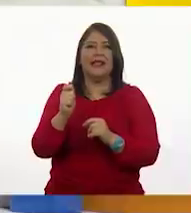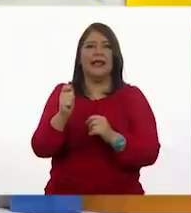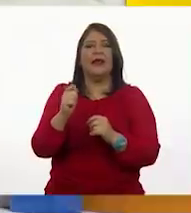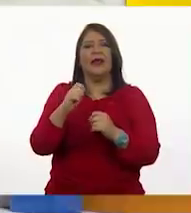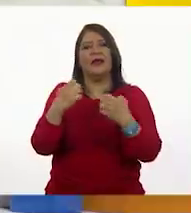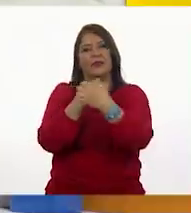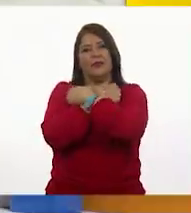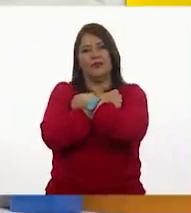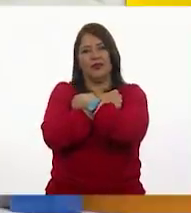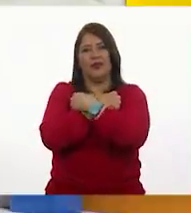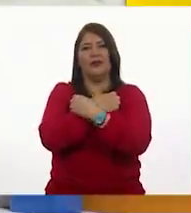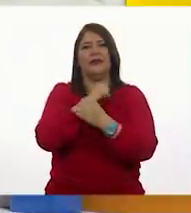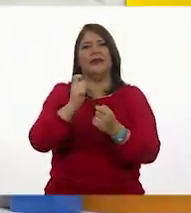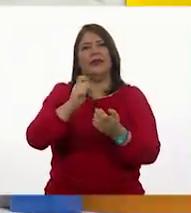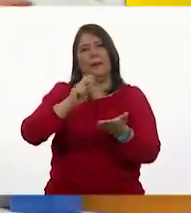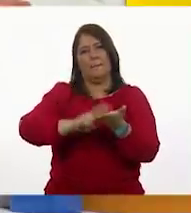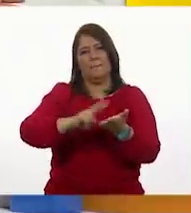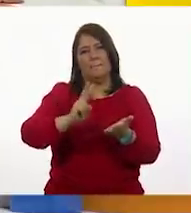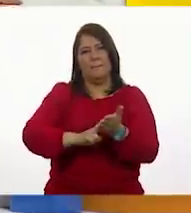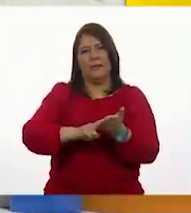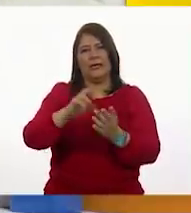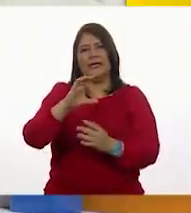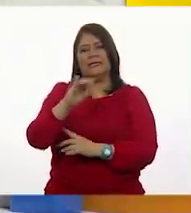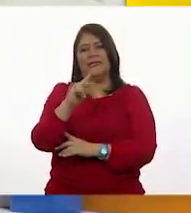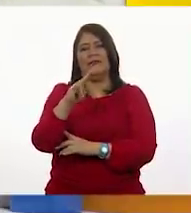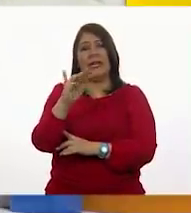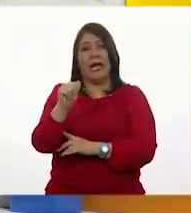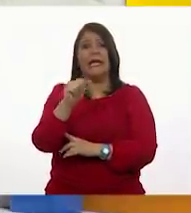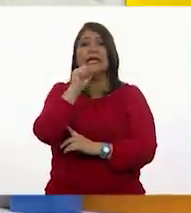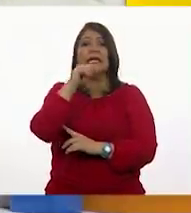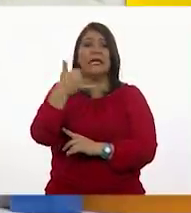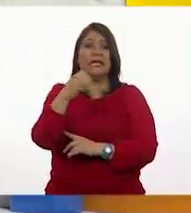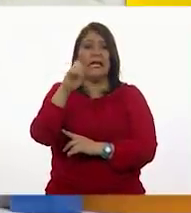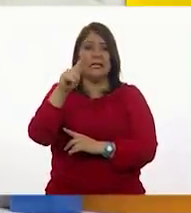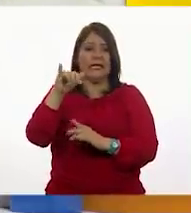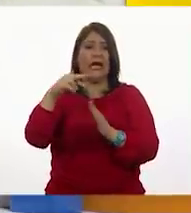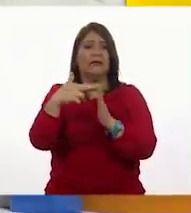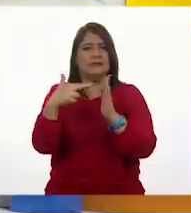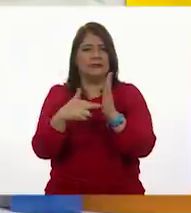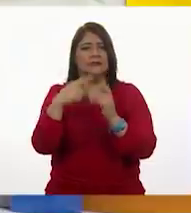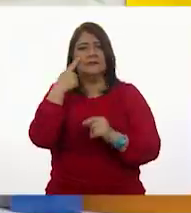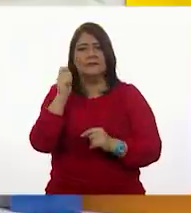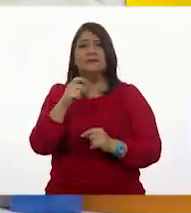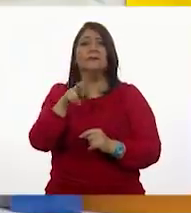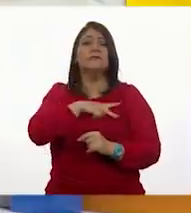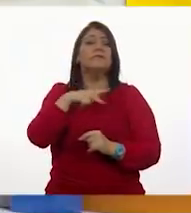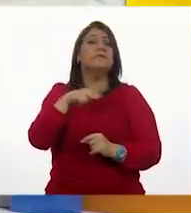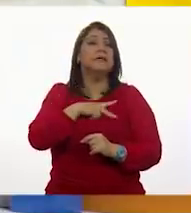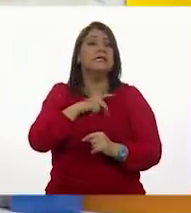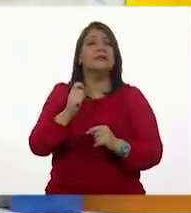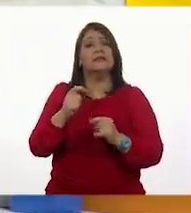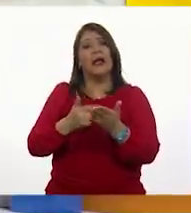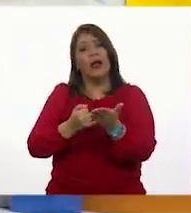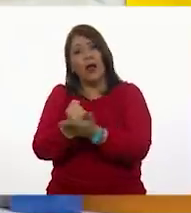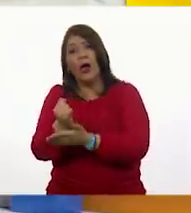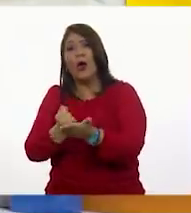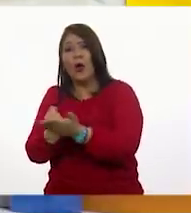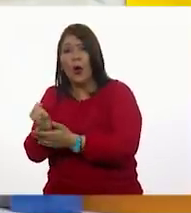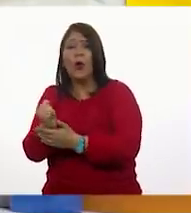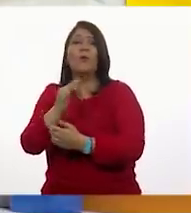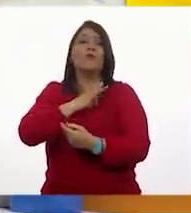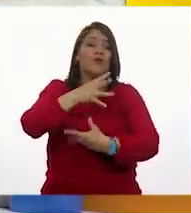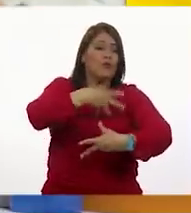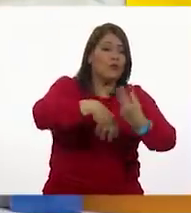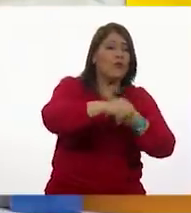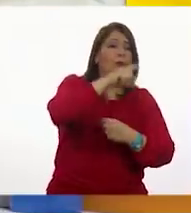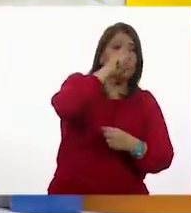de formación cívica y ética. Esto fue Mis decisiones tienen un impacto en mí, en otras personas y en